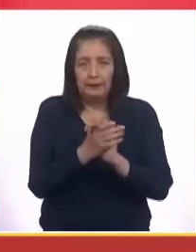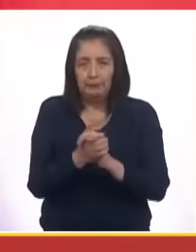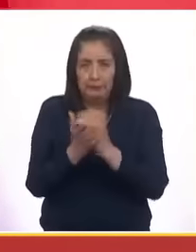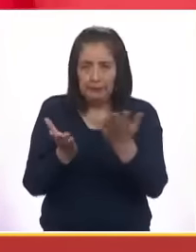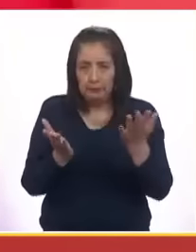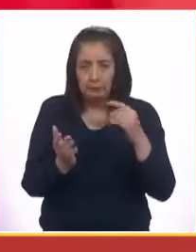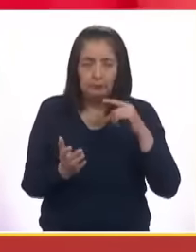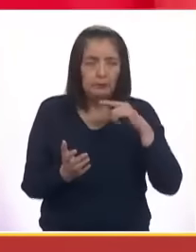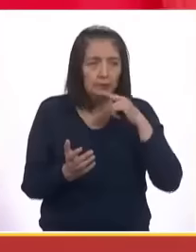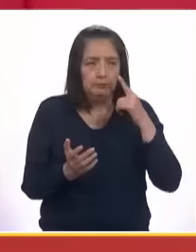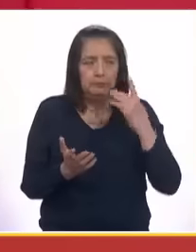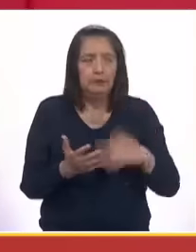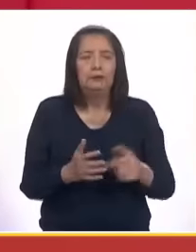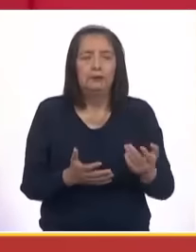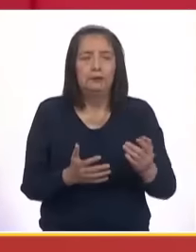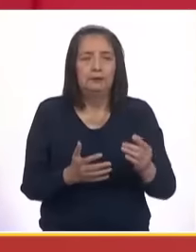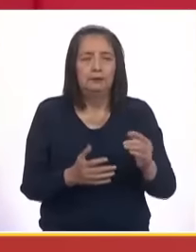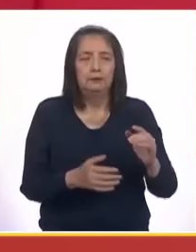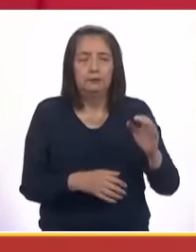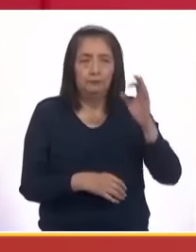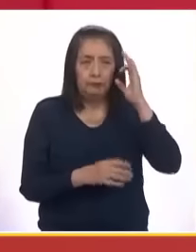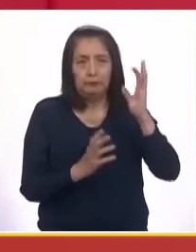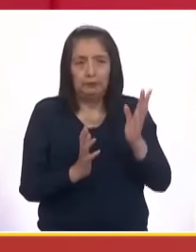amigos, amigas fujimoristas.